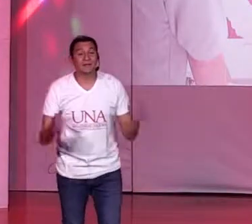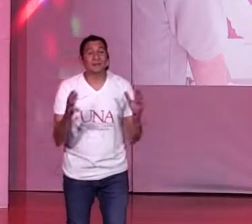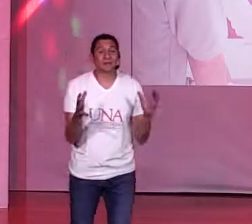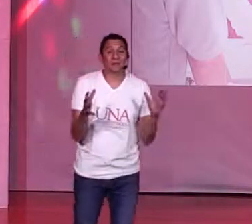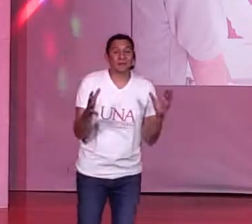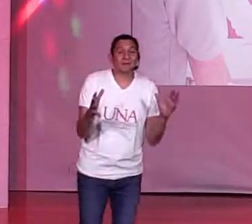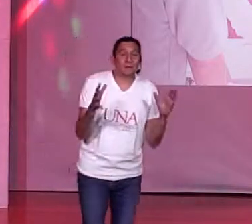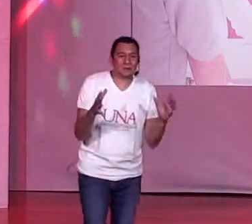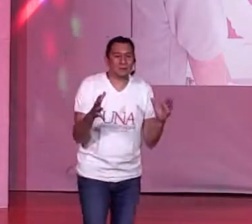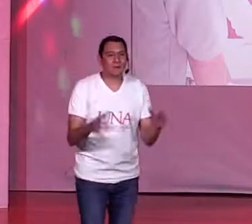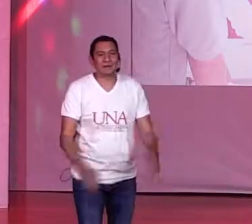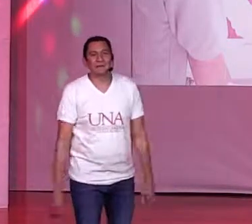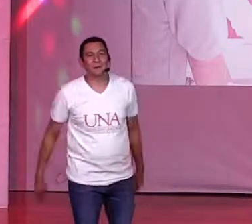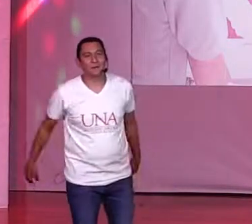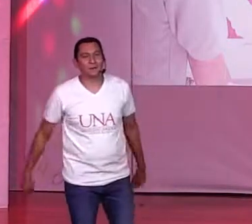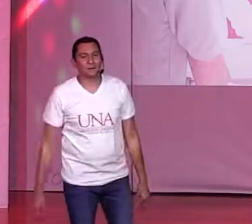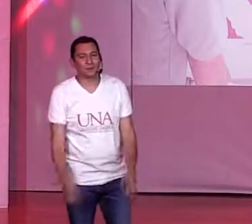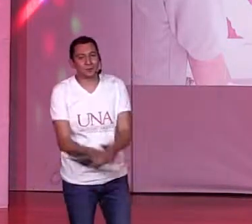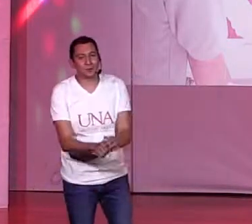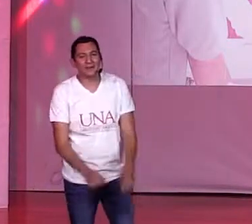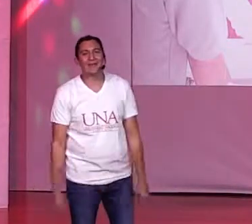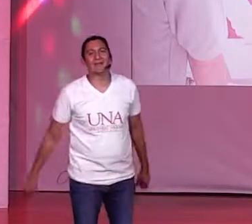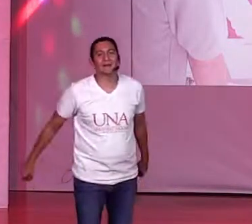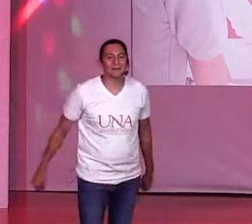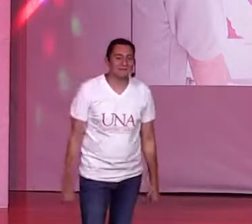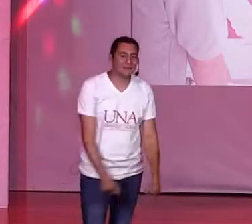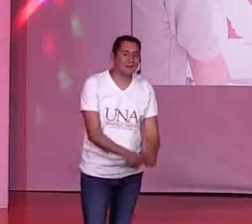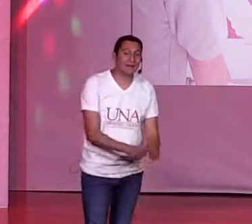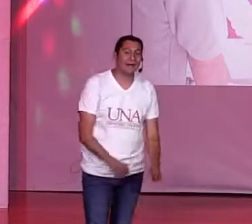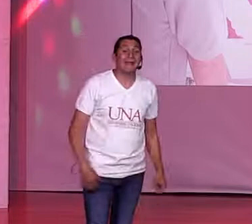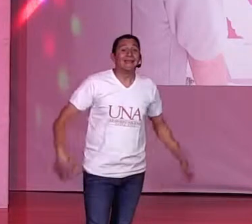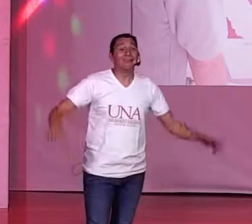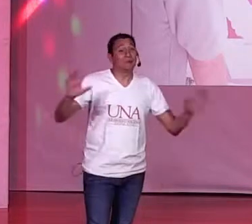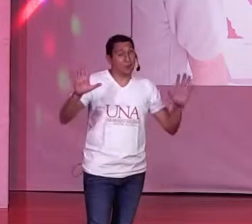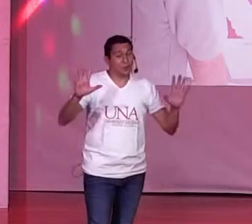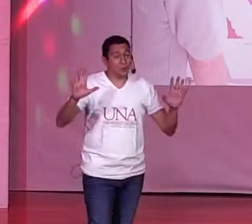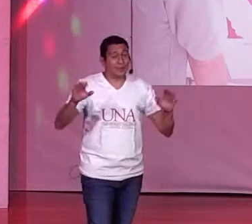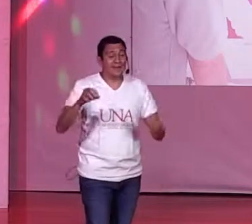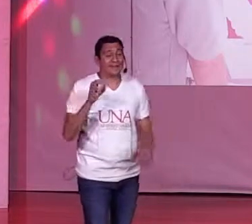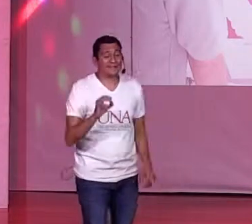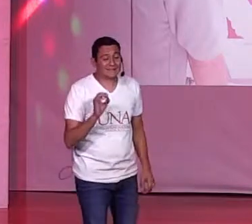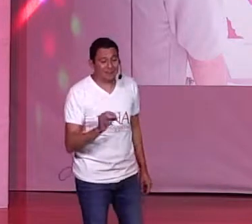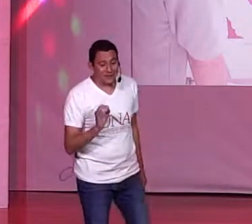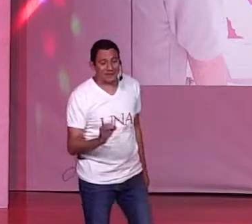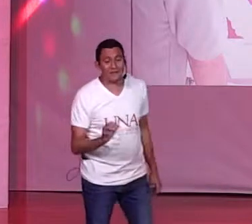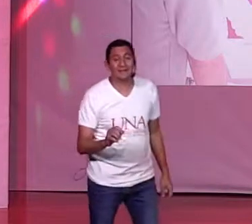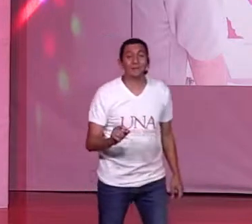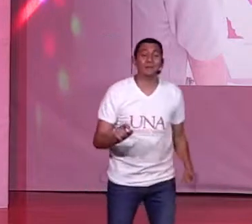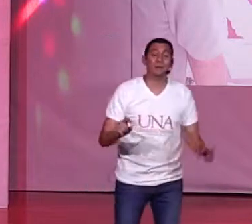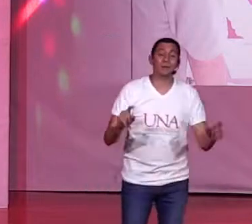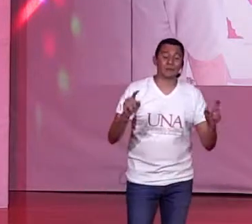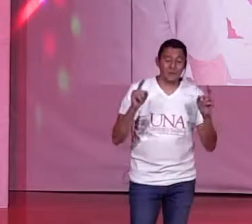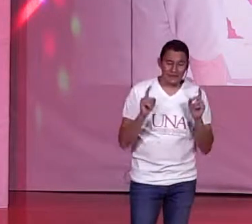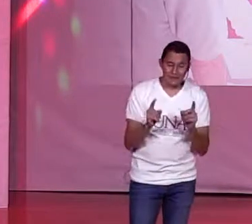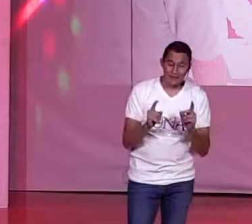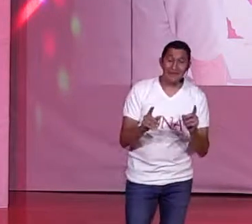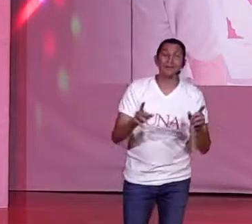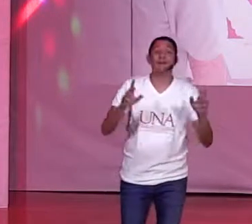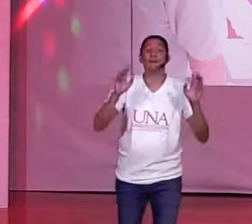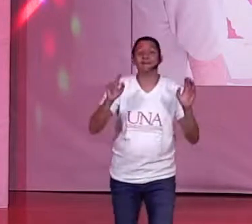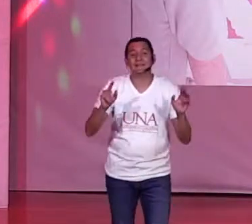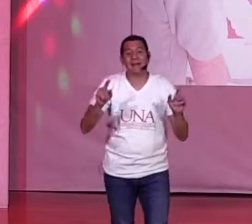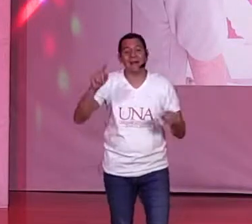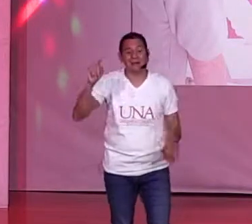Continuamos con esta ruta, ya hablamos sobre el Sistema de Información Documental de la Universidad Nacional y ojo, porque de esas experiencias que no te puedes perder